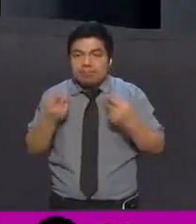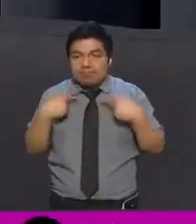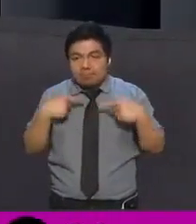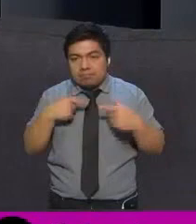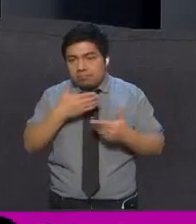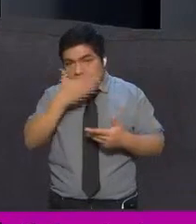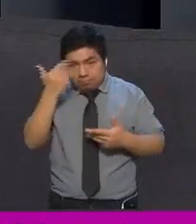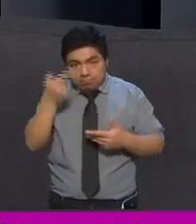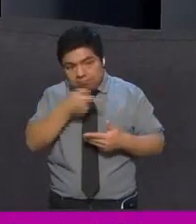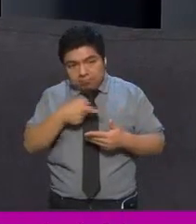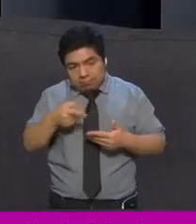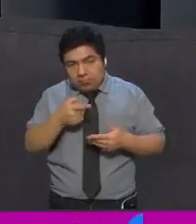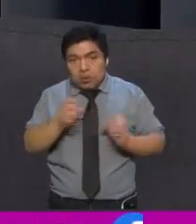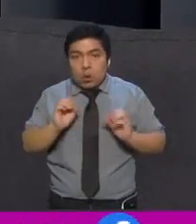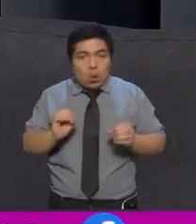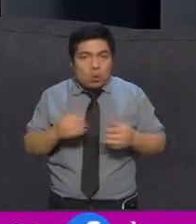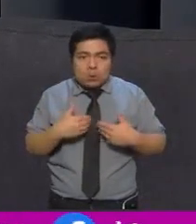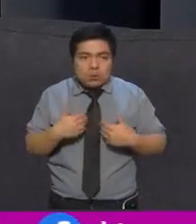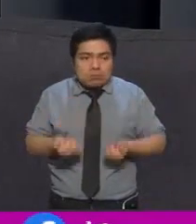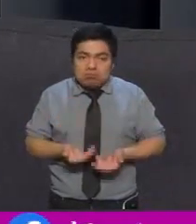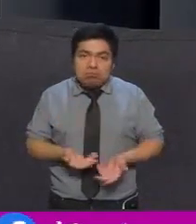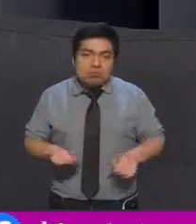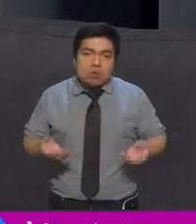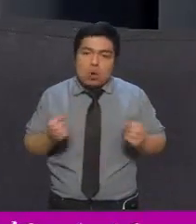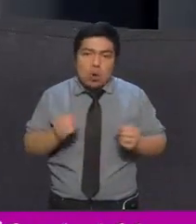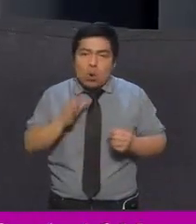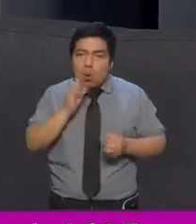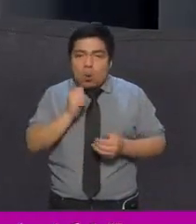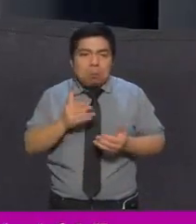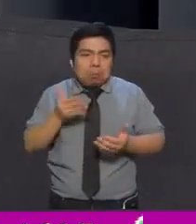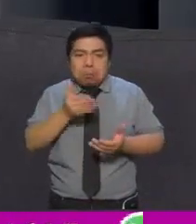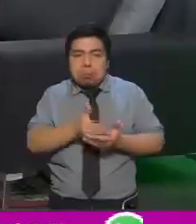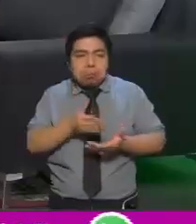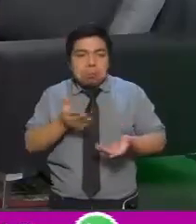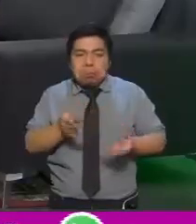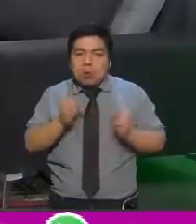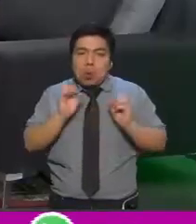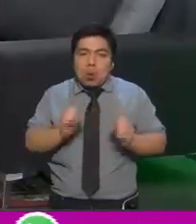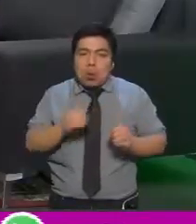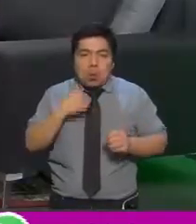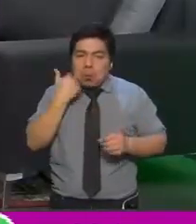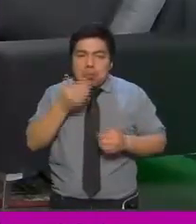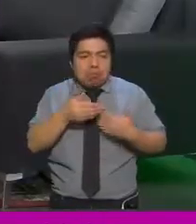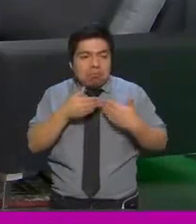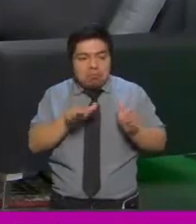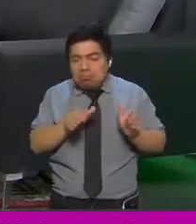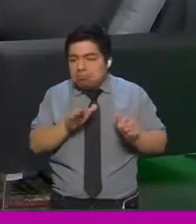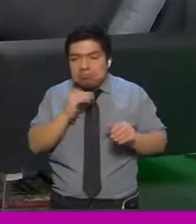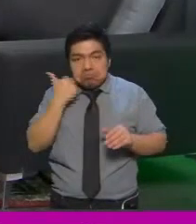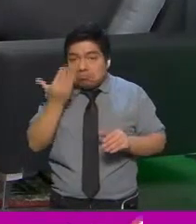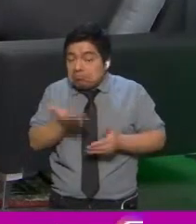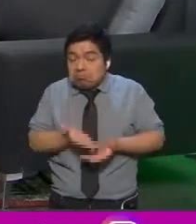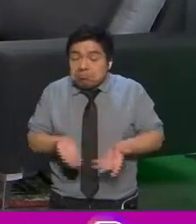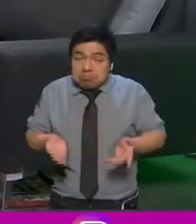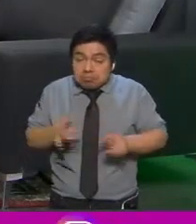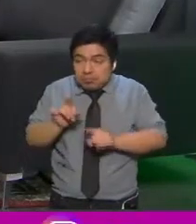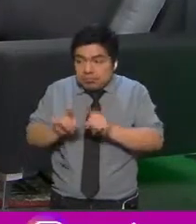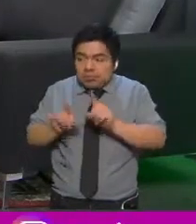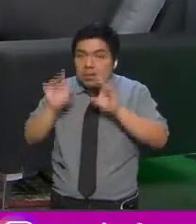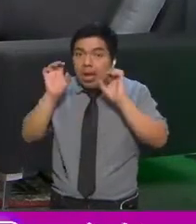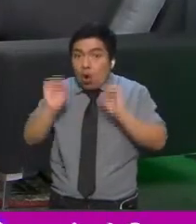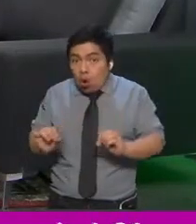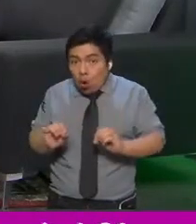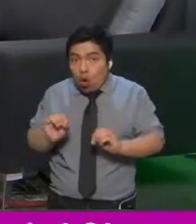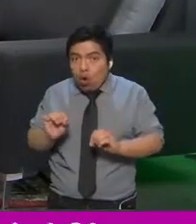que que pues no no pues no acude a las capacitaciones no O no le abre las puertas después a las capacitaciones o no llega en la